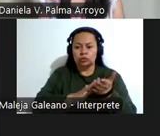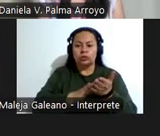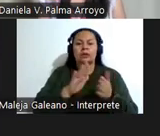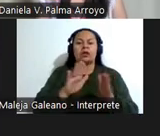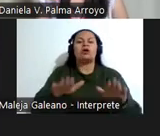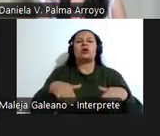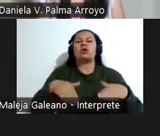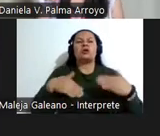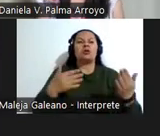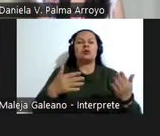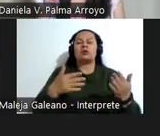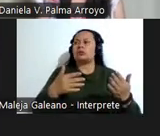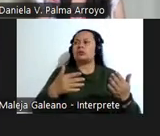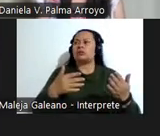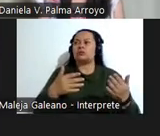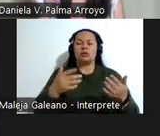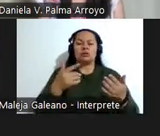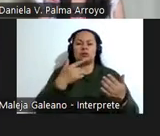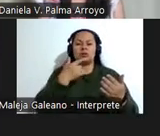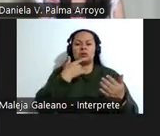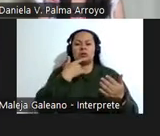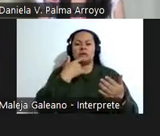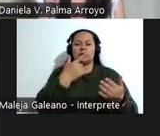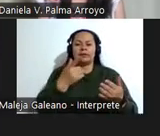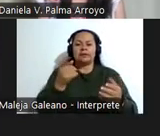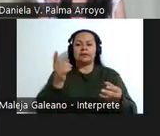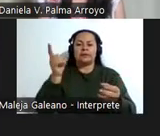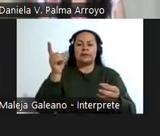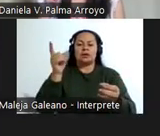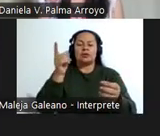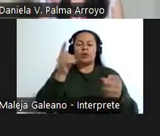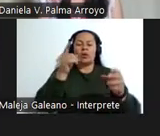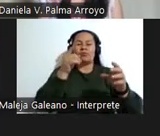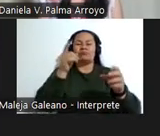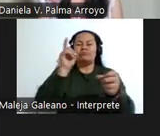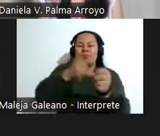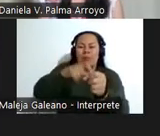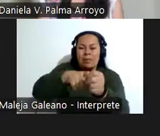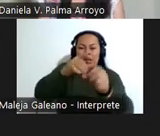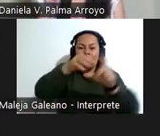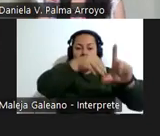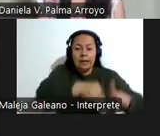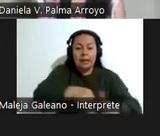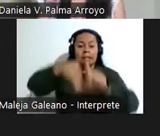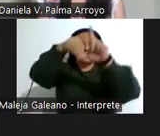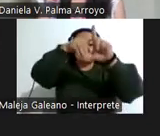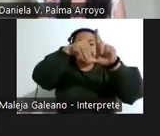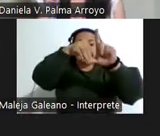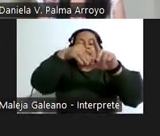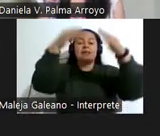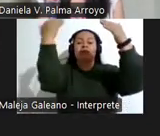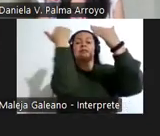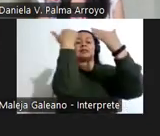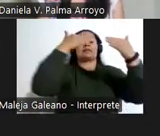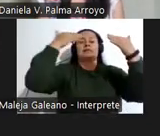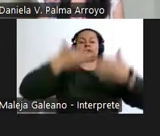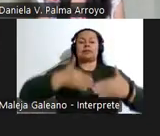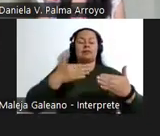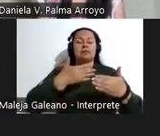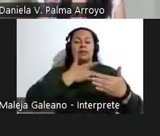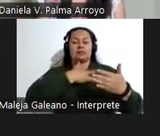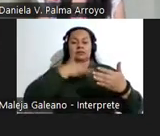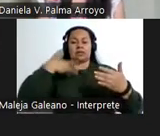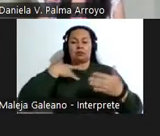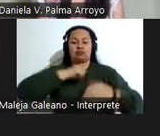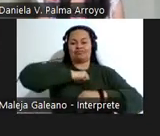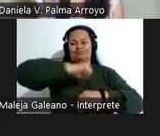de que tengan que ver con el ingreso a la maestría en discapacidad, salud y derechos humanos, como también para